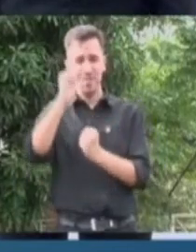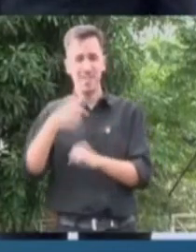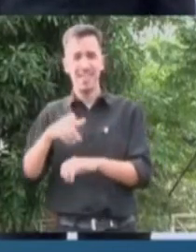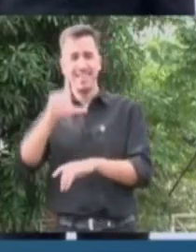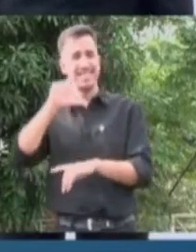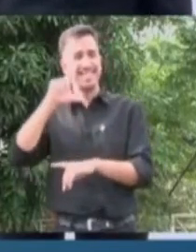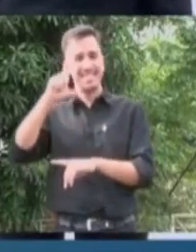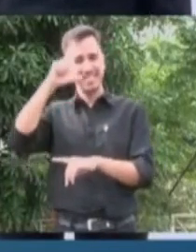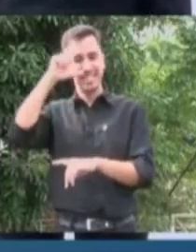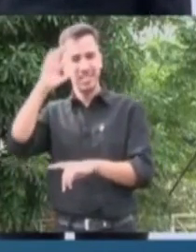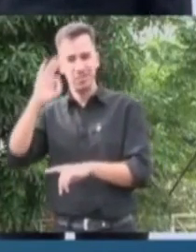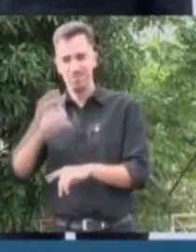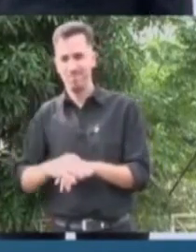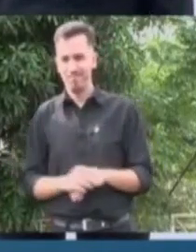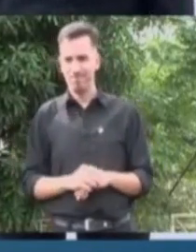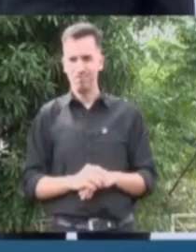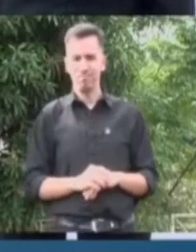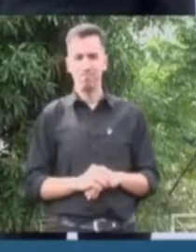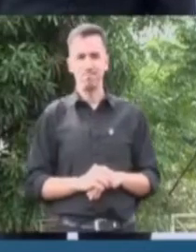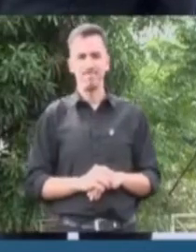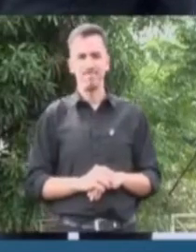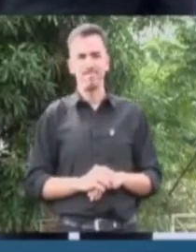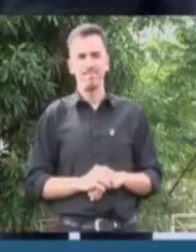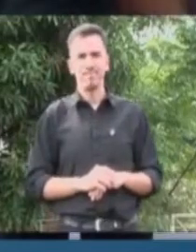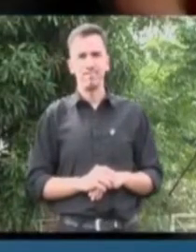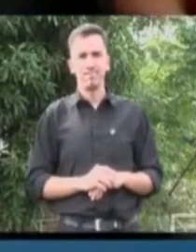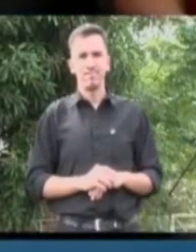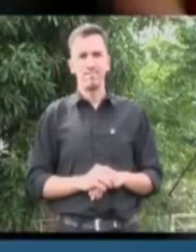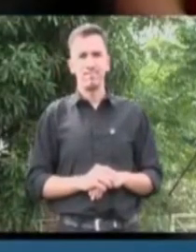Storni. Es un orgullo, realmente.